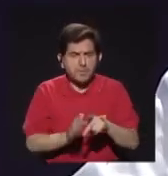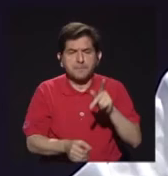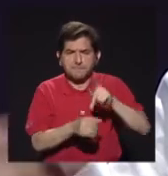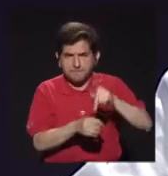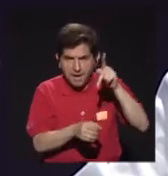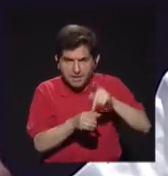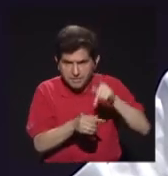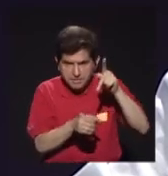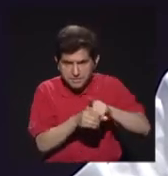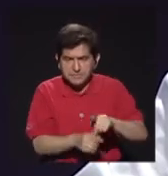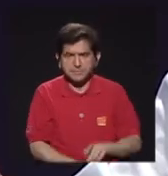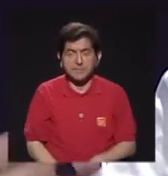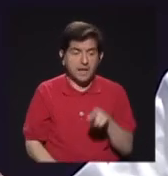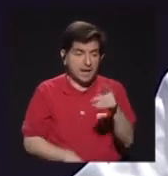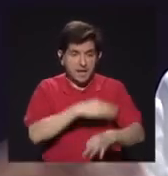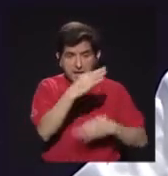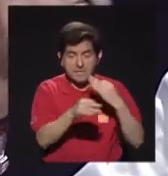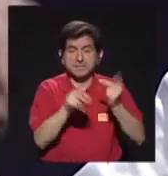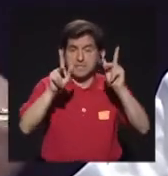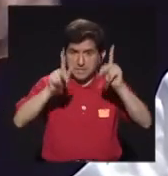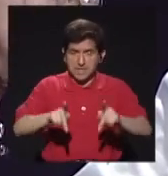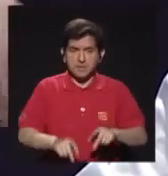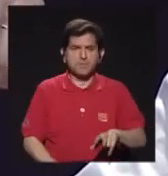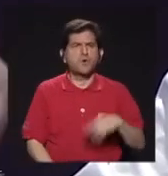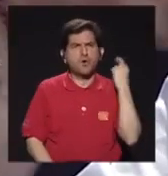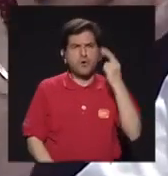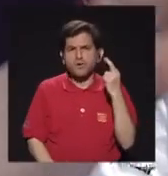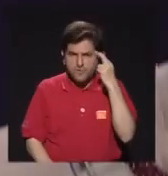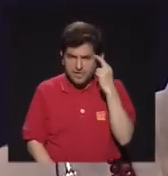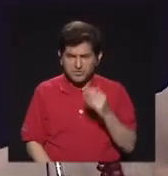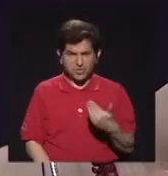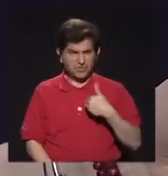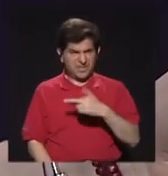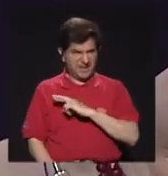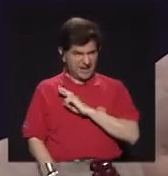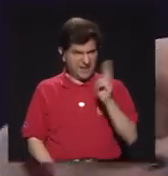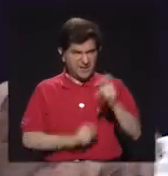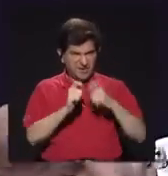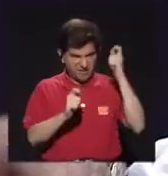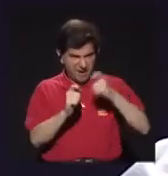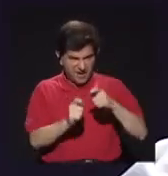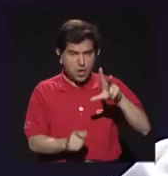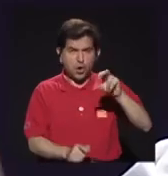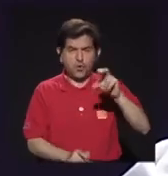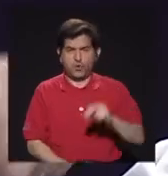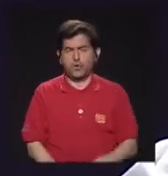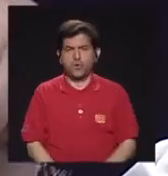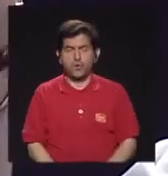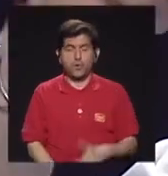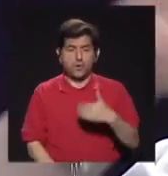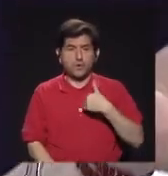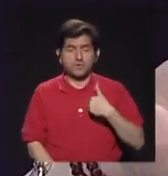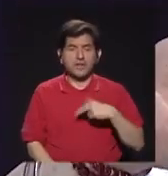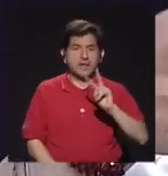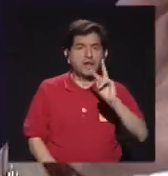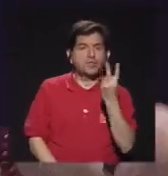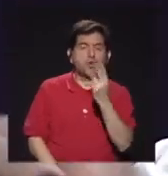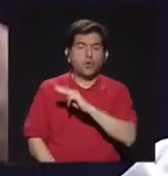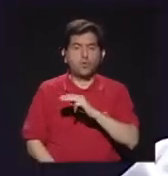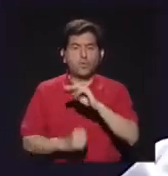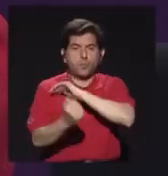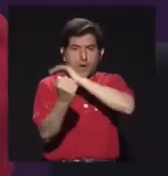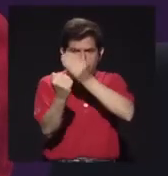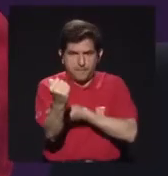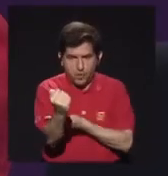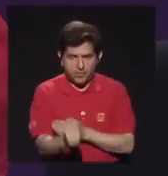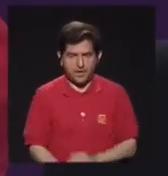participación de este tipo de personas no porque es profesan una religión determinada sino porque tienen un doble poder usar